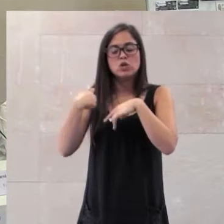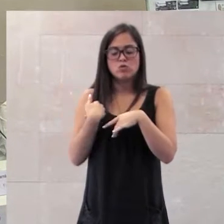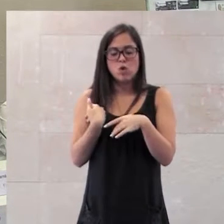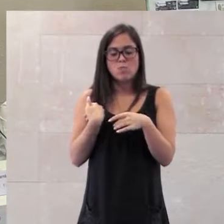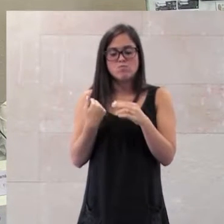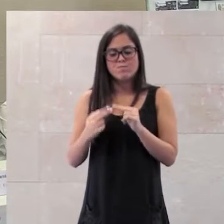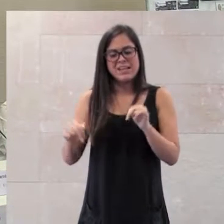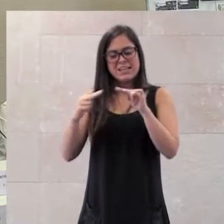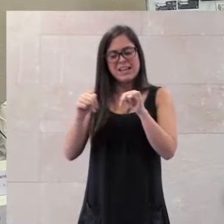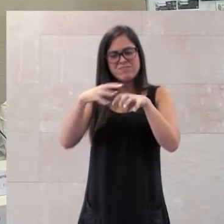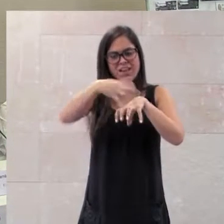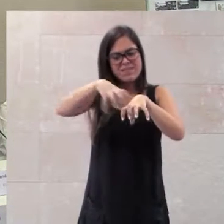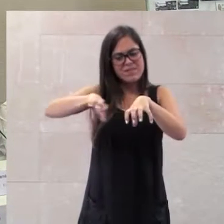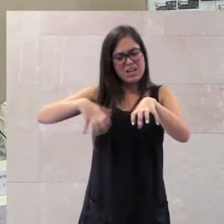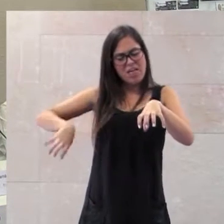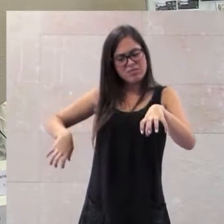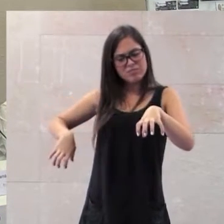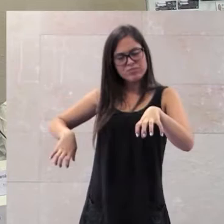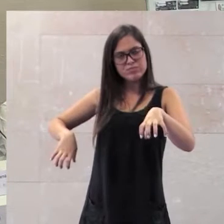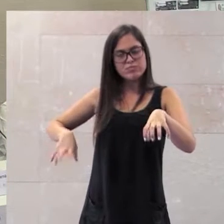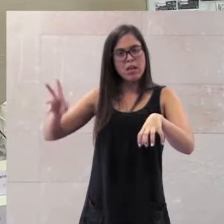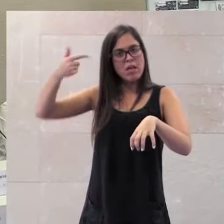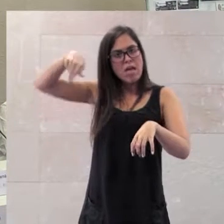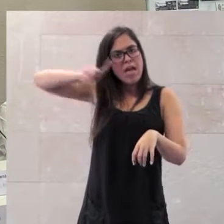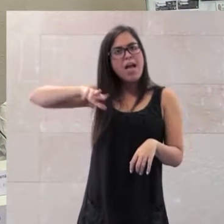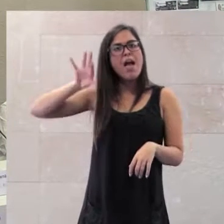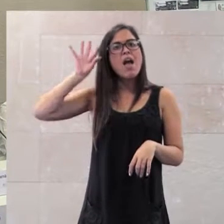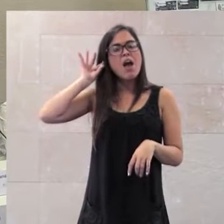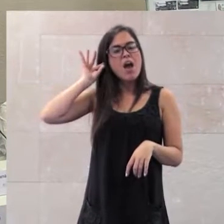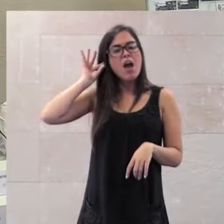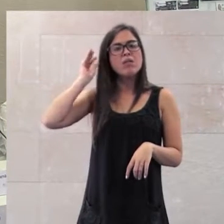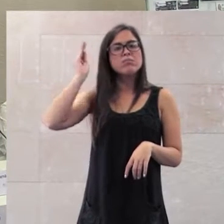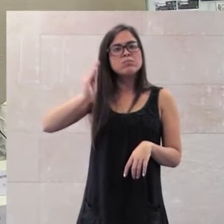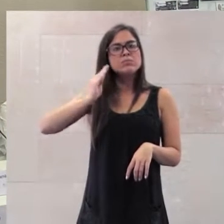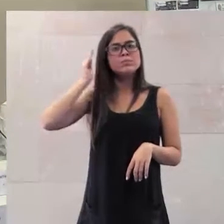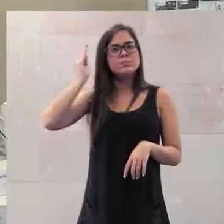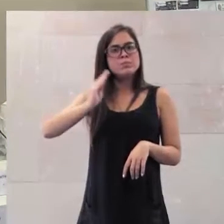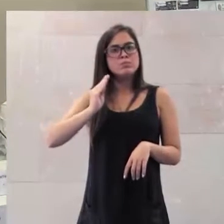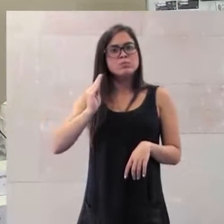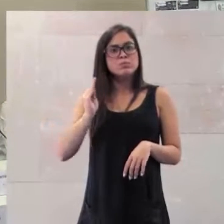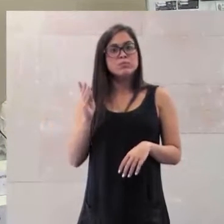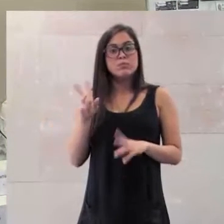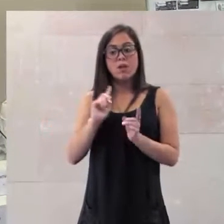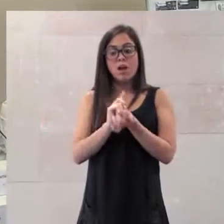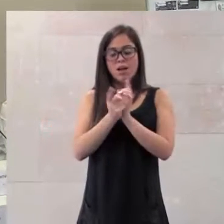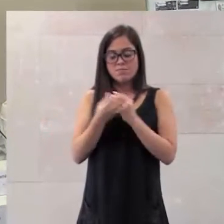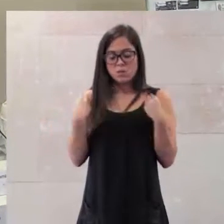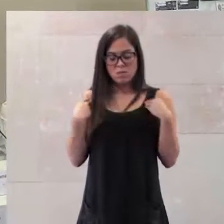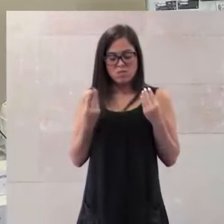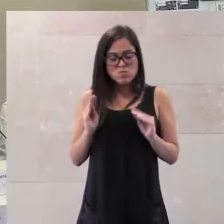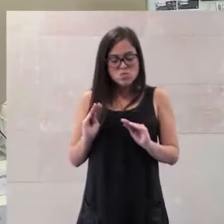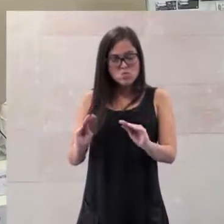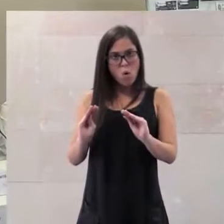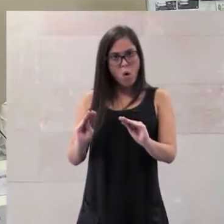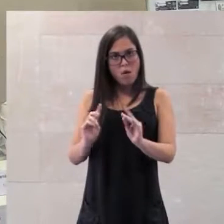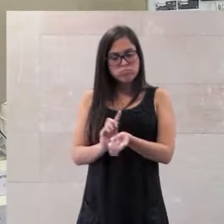he clasificado a grandes rasgos en que ellas consideran que sus cambios en su vida personal